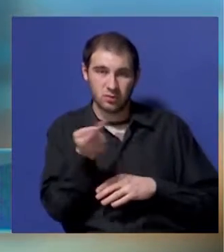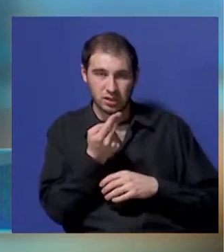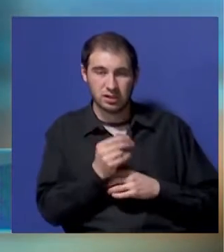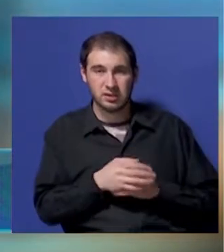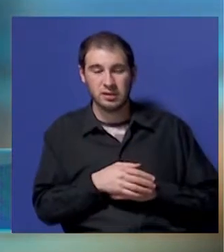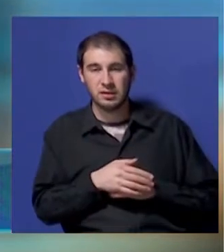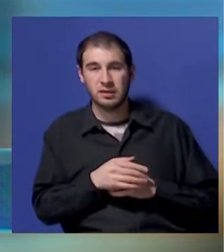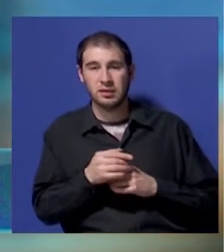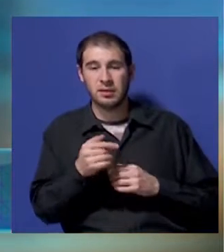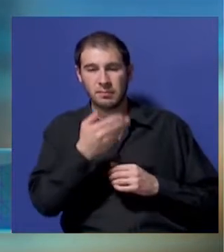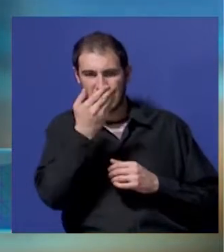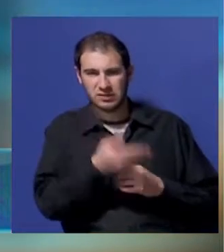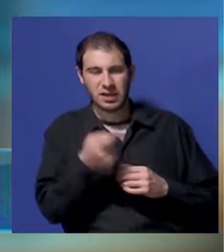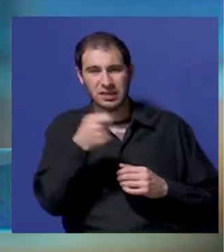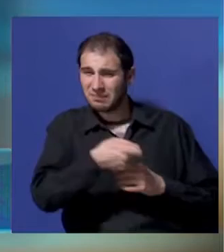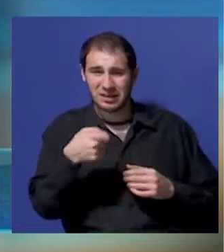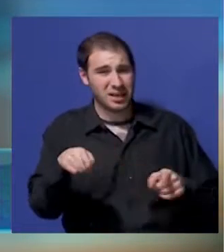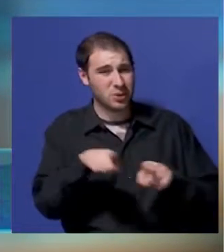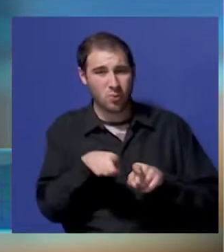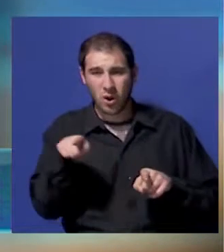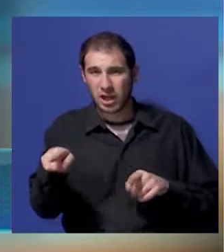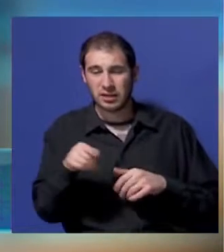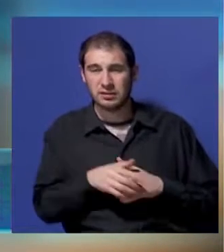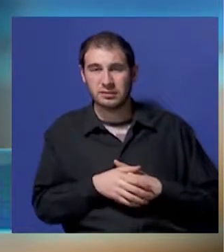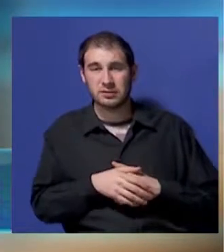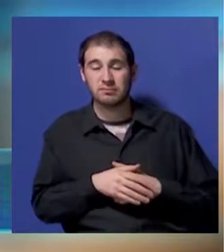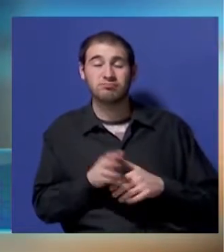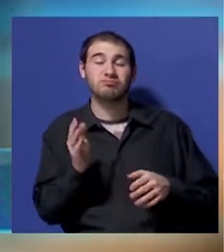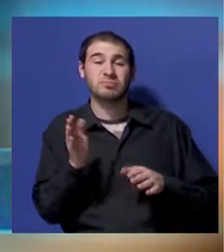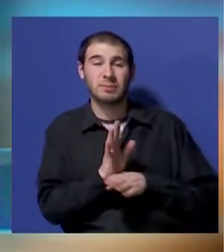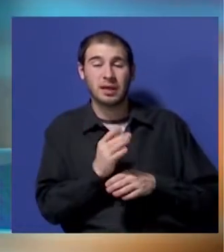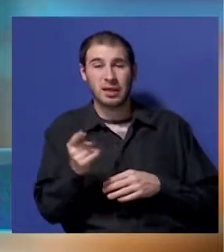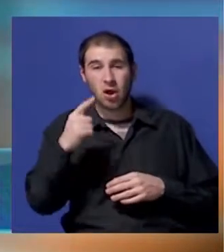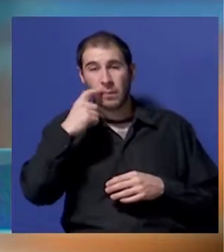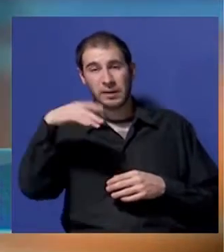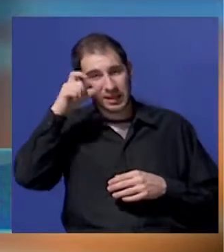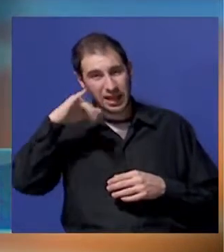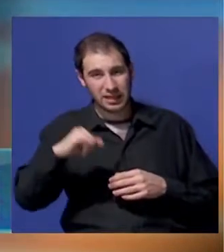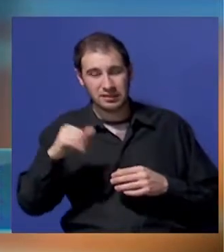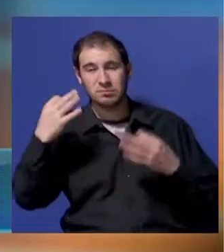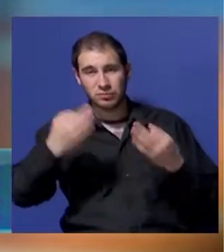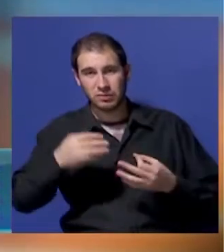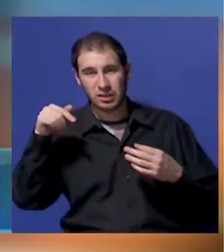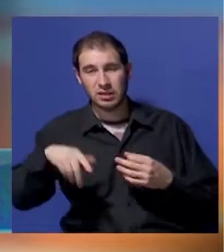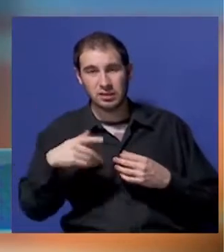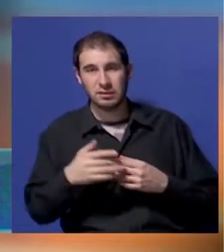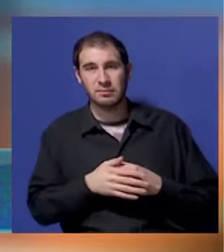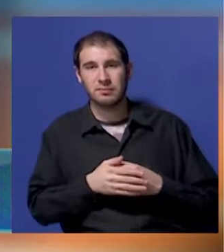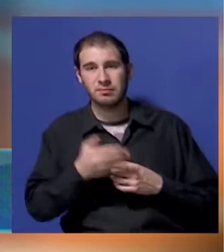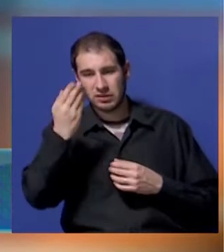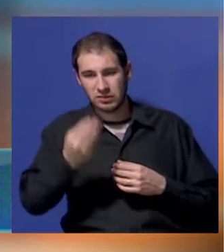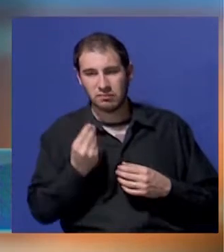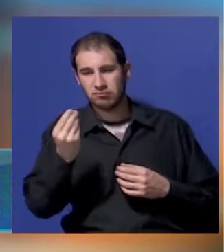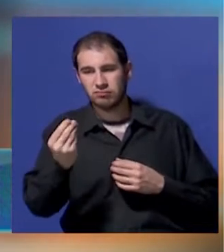una mente criminal y de accionar criminal igual que Menéndez. O sea, lo que pasa es que Menéndez Y está bien que así sea, se lo toma como un